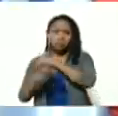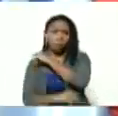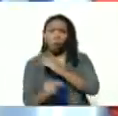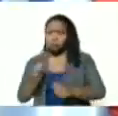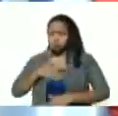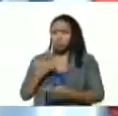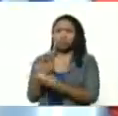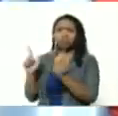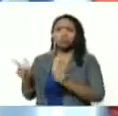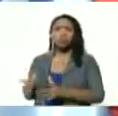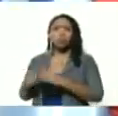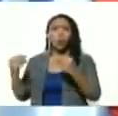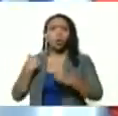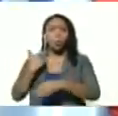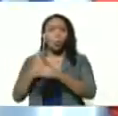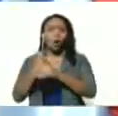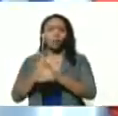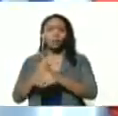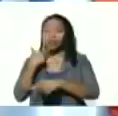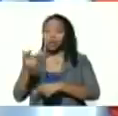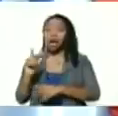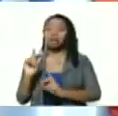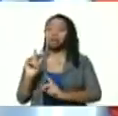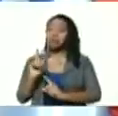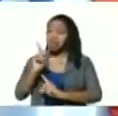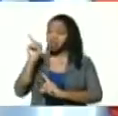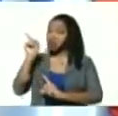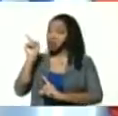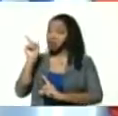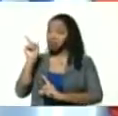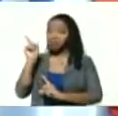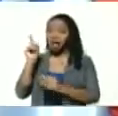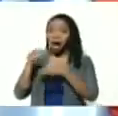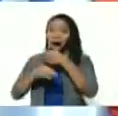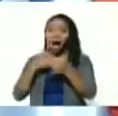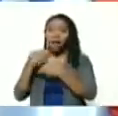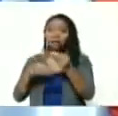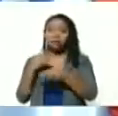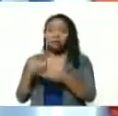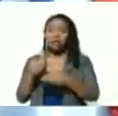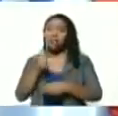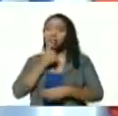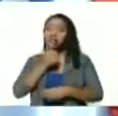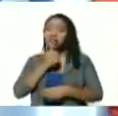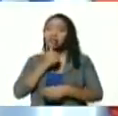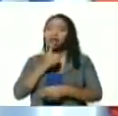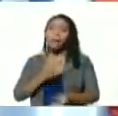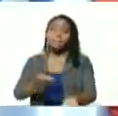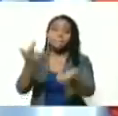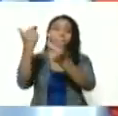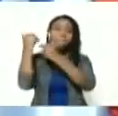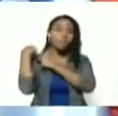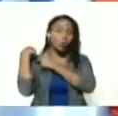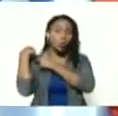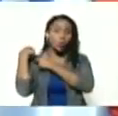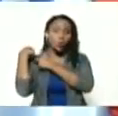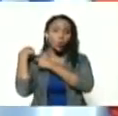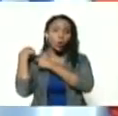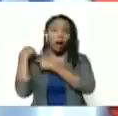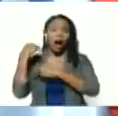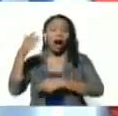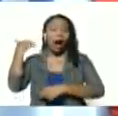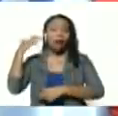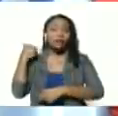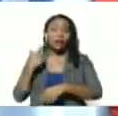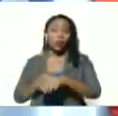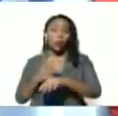Y así también diría un subordinado, oye, si quien era la, en mala